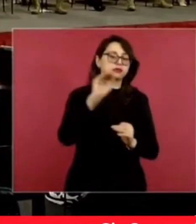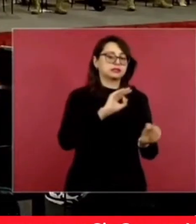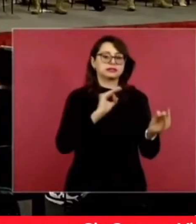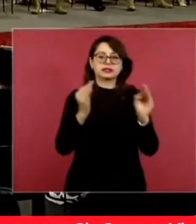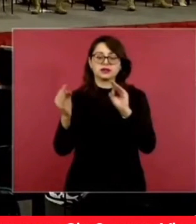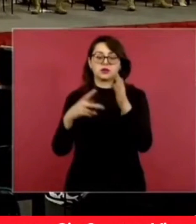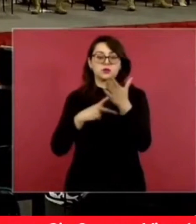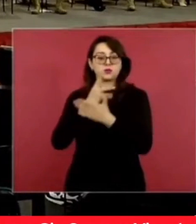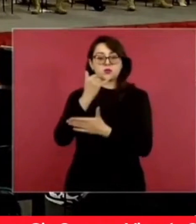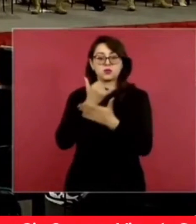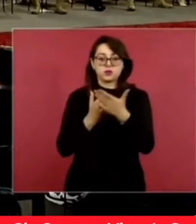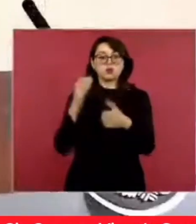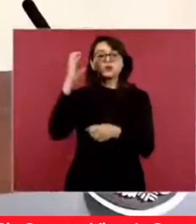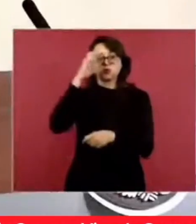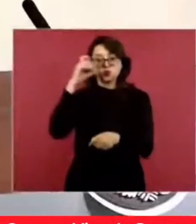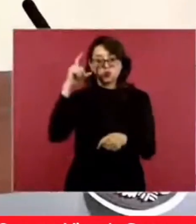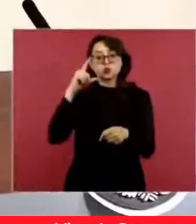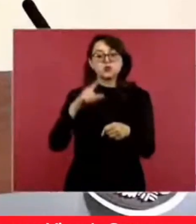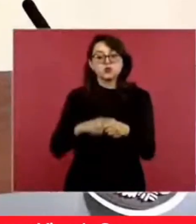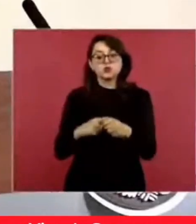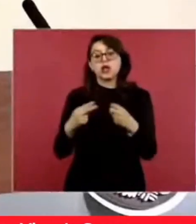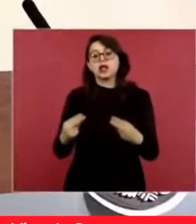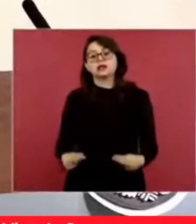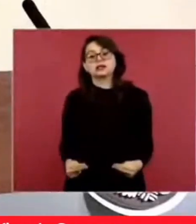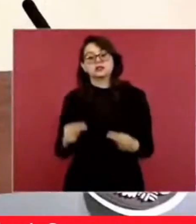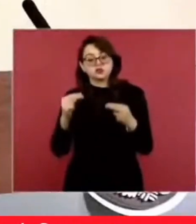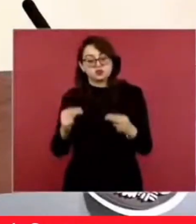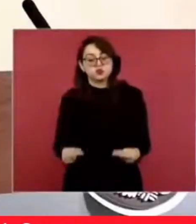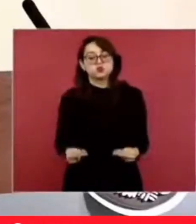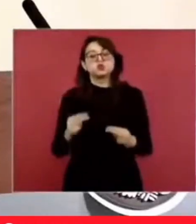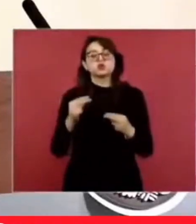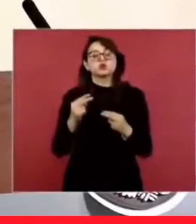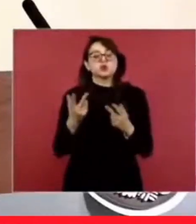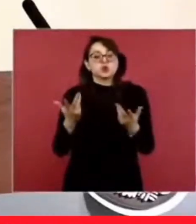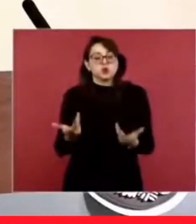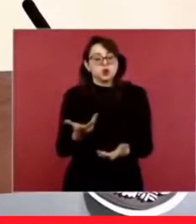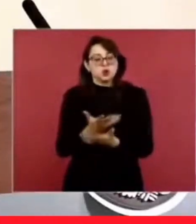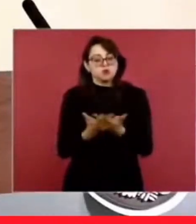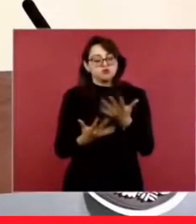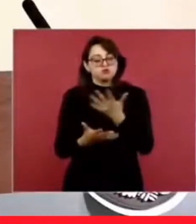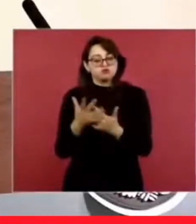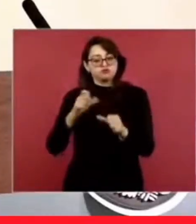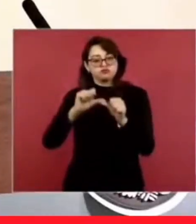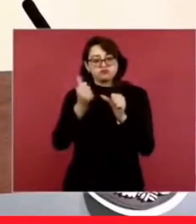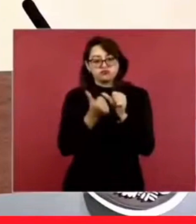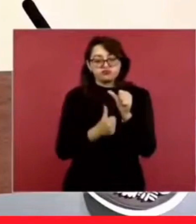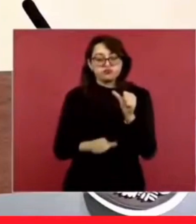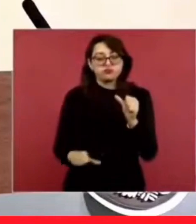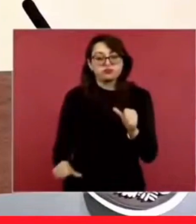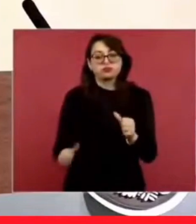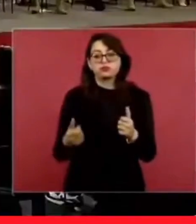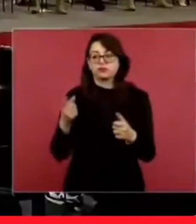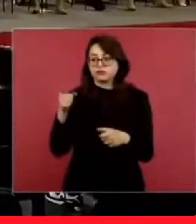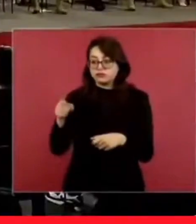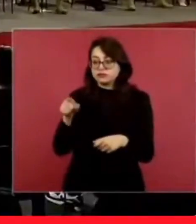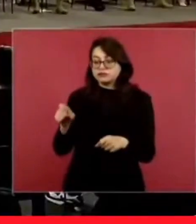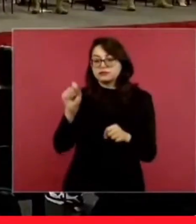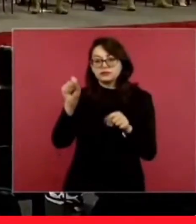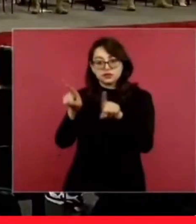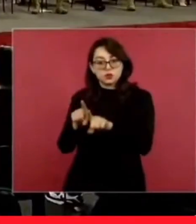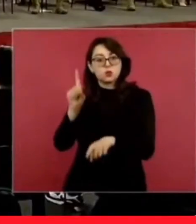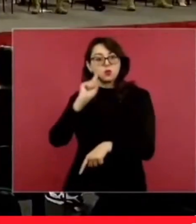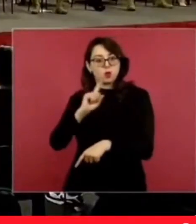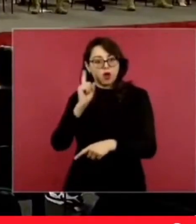es un proyecto cultural un proyecto comercial que contará entre otras cosas con espacios abiertos de bordado en donde las mujeres artesanas